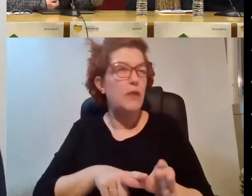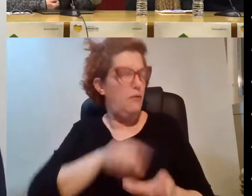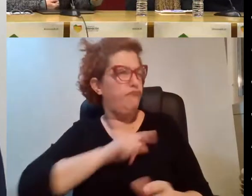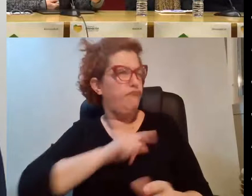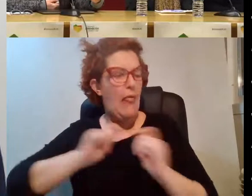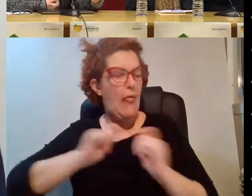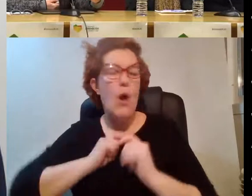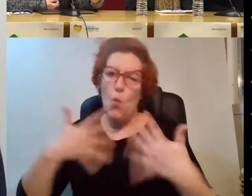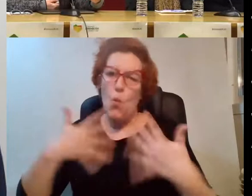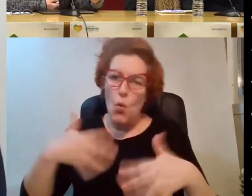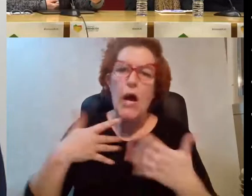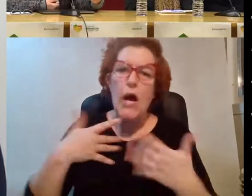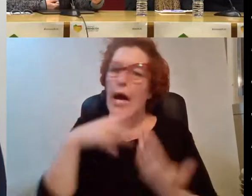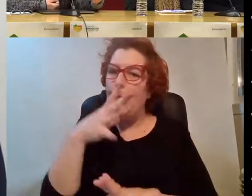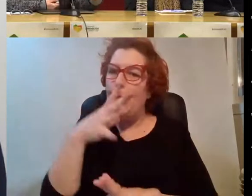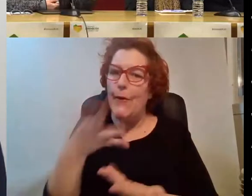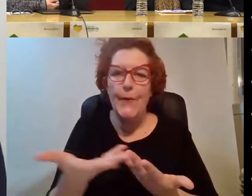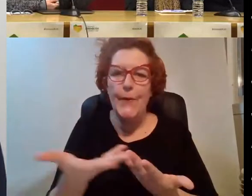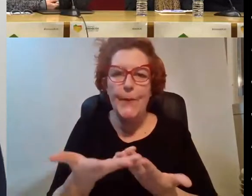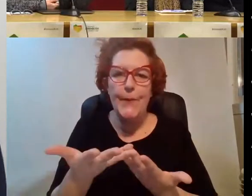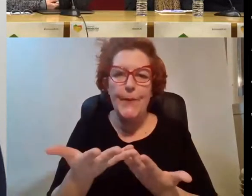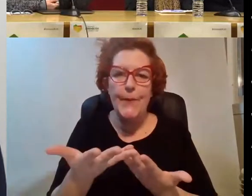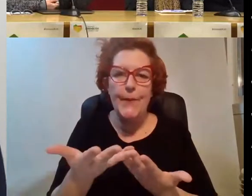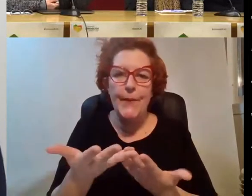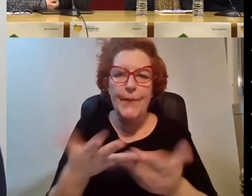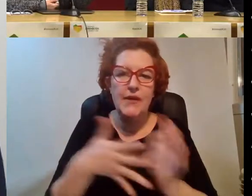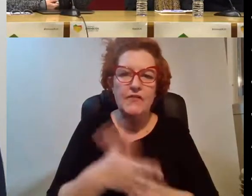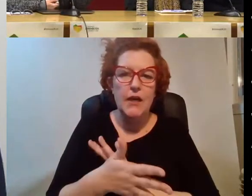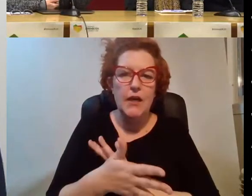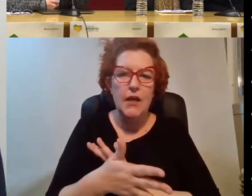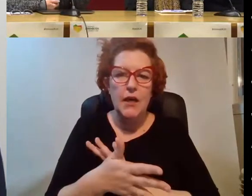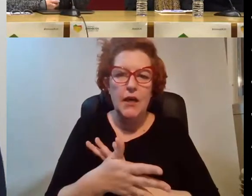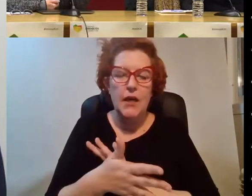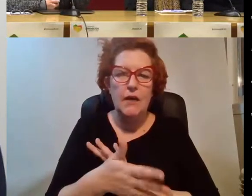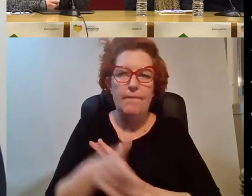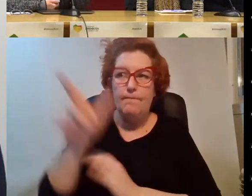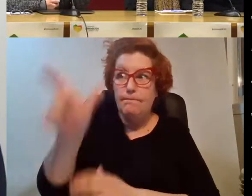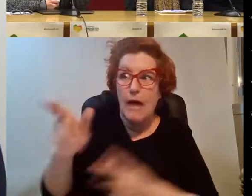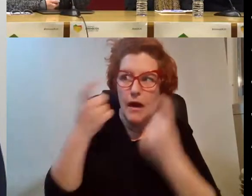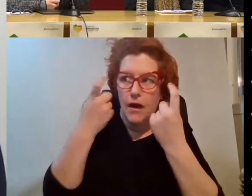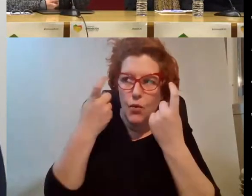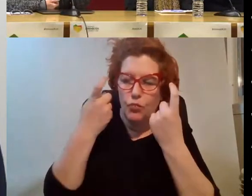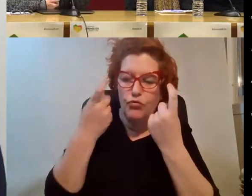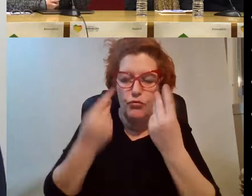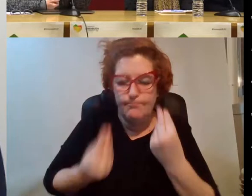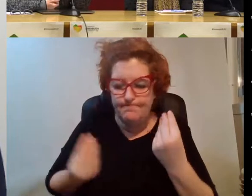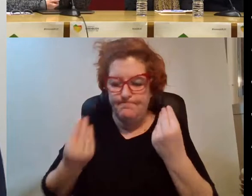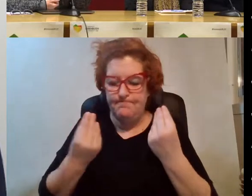porque el cómo el alumno